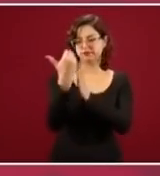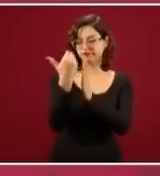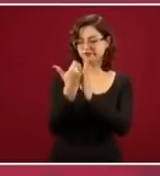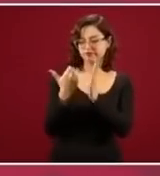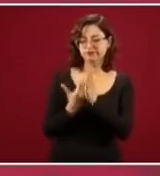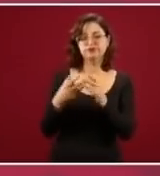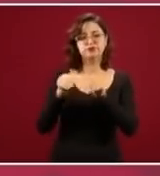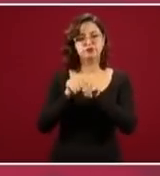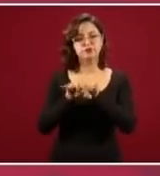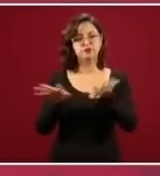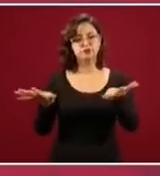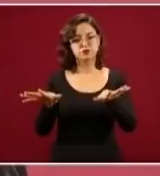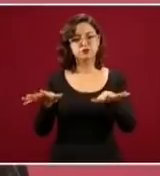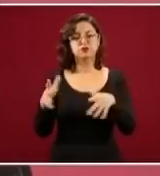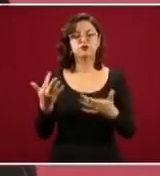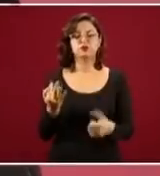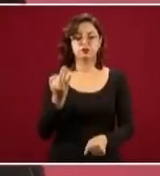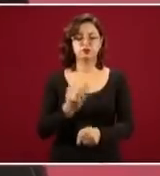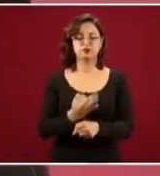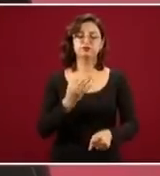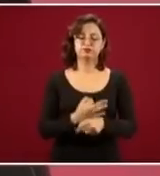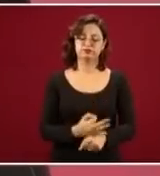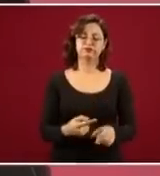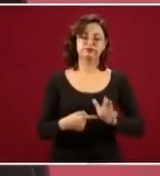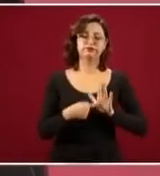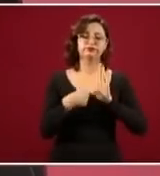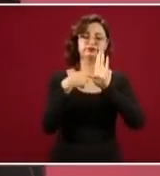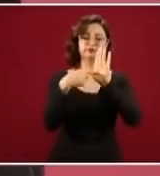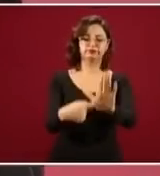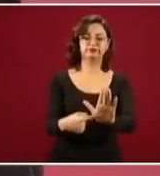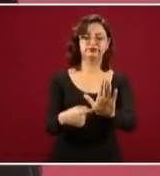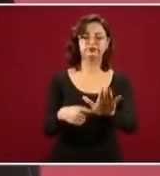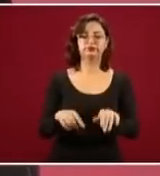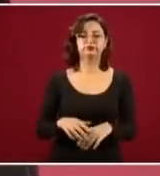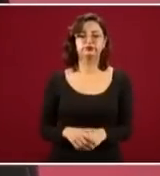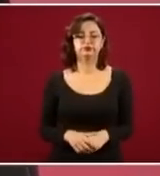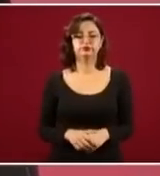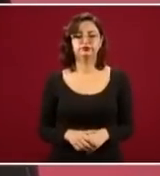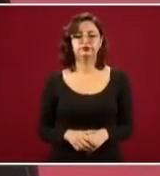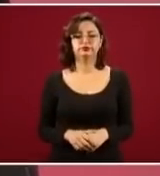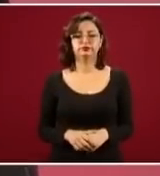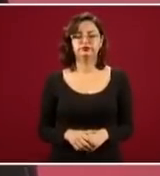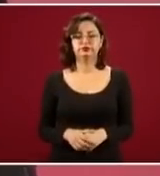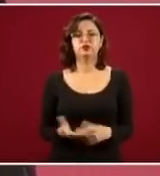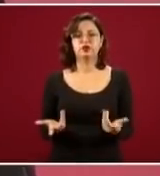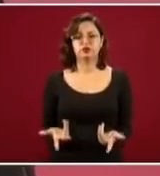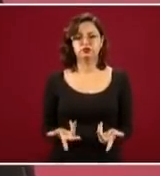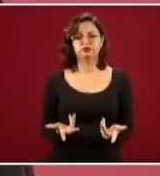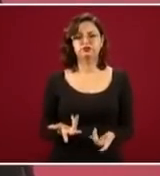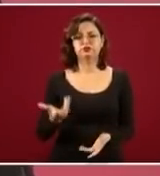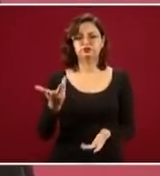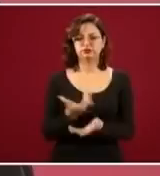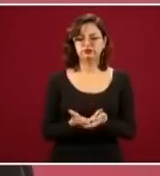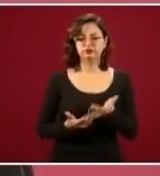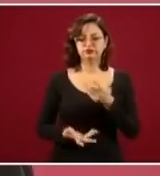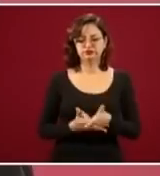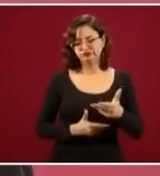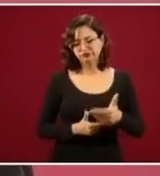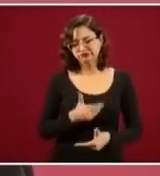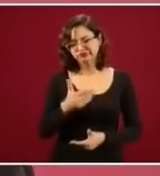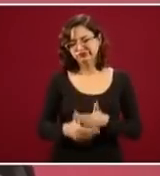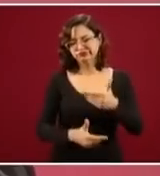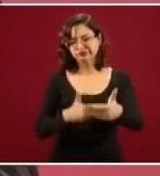y se va a dar a conocer cómo se está actuando, el procedimiento